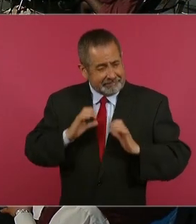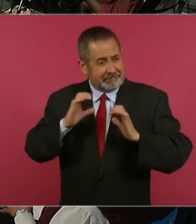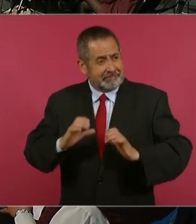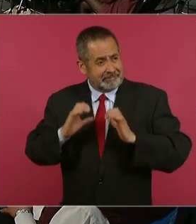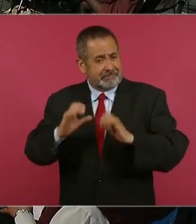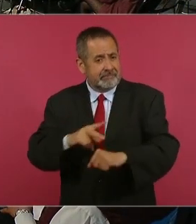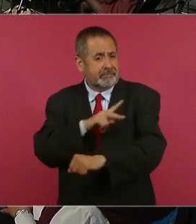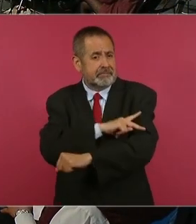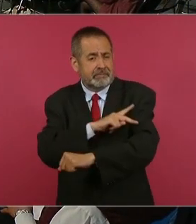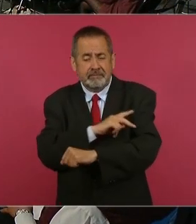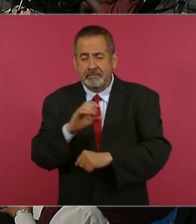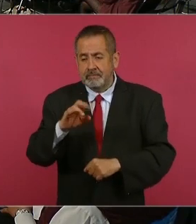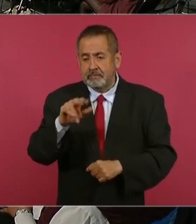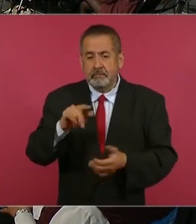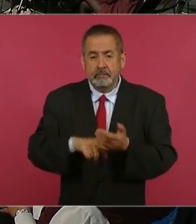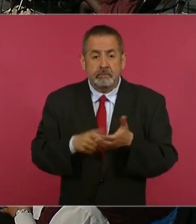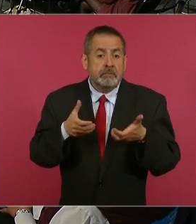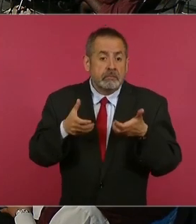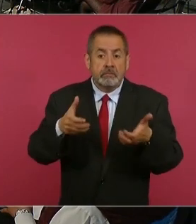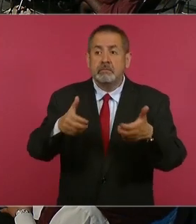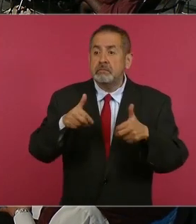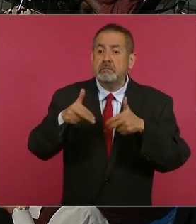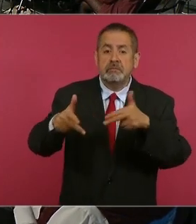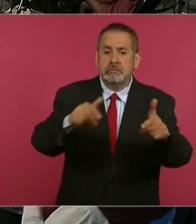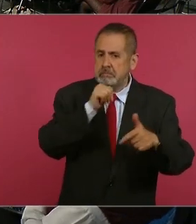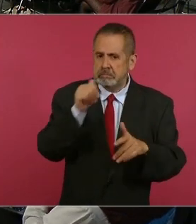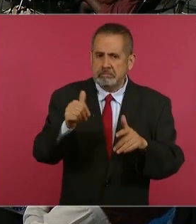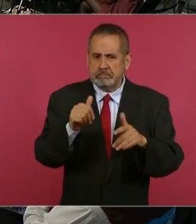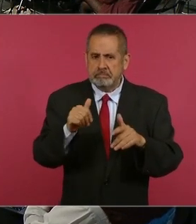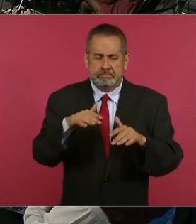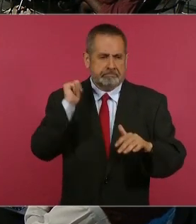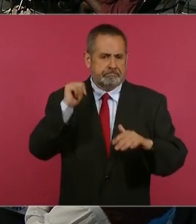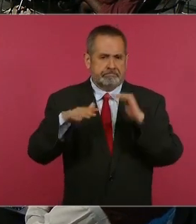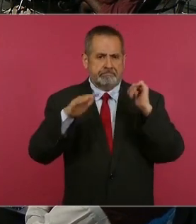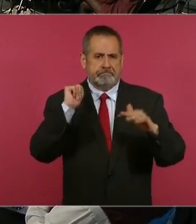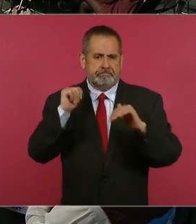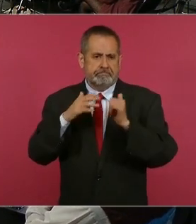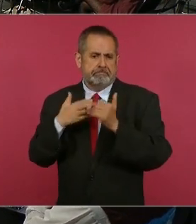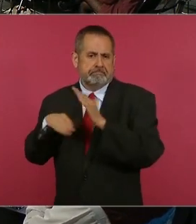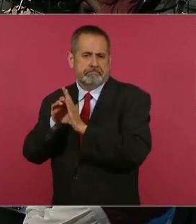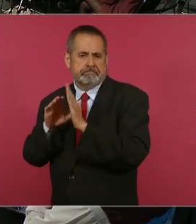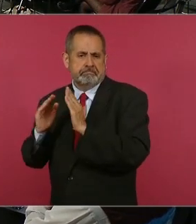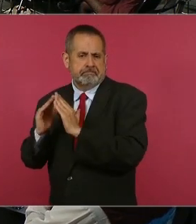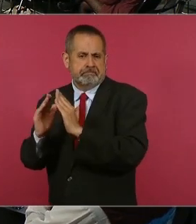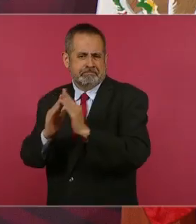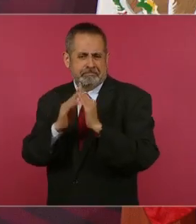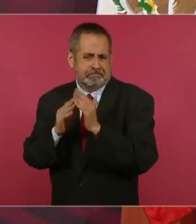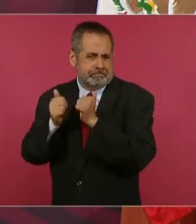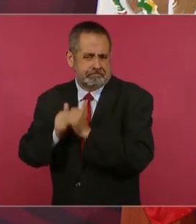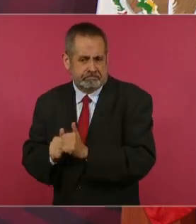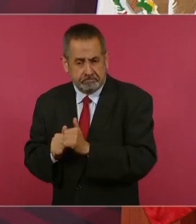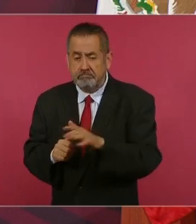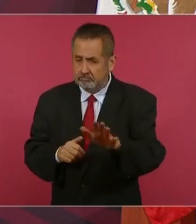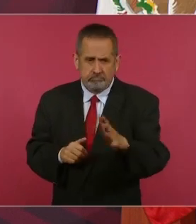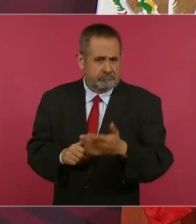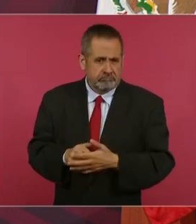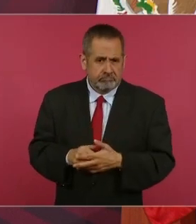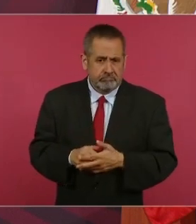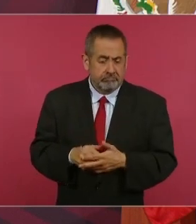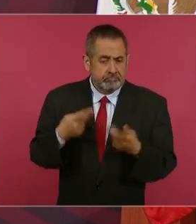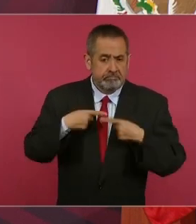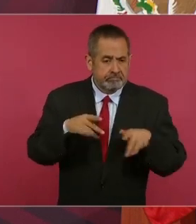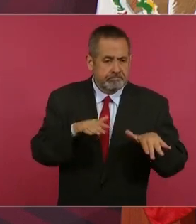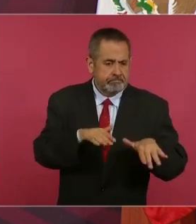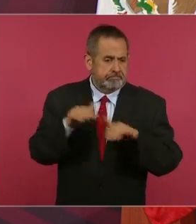porque no había gente en las calles, o sea, todo esto que ayudó mucho, la gente se guardó.